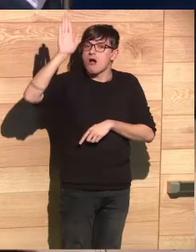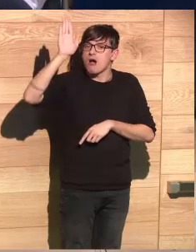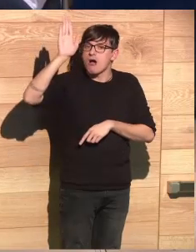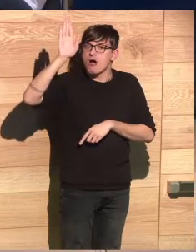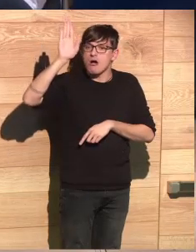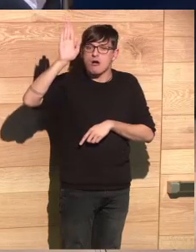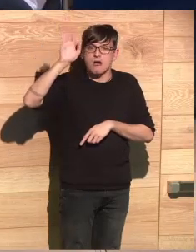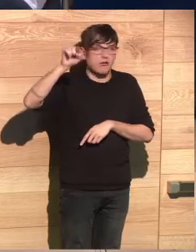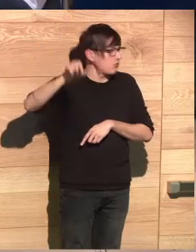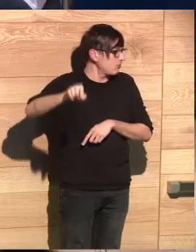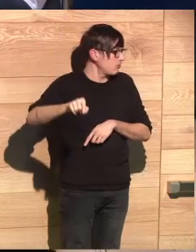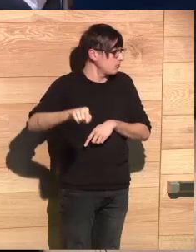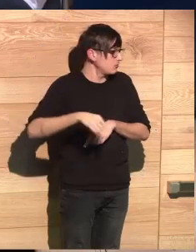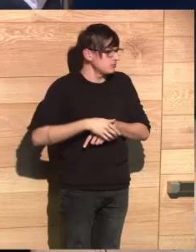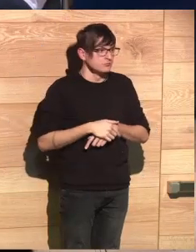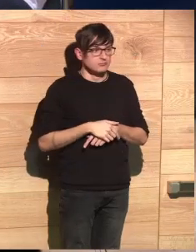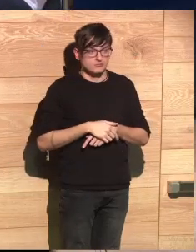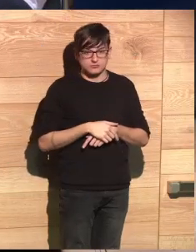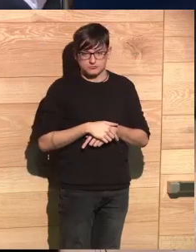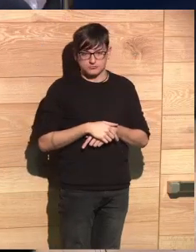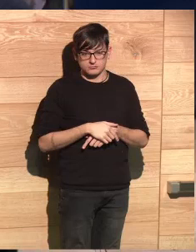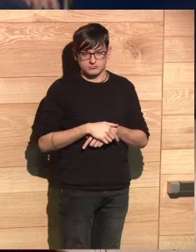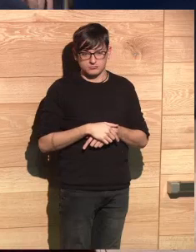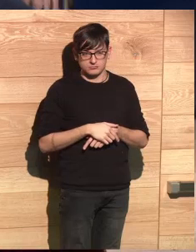fondo. Vale, pues aquí adelante.